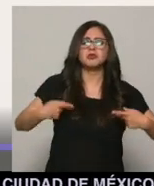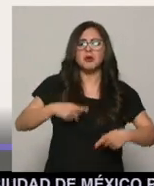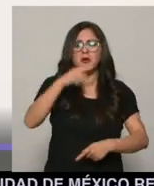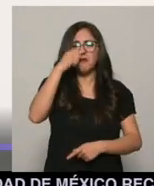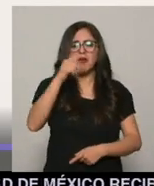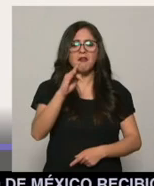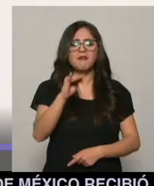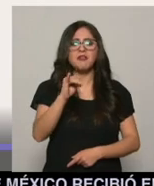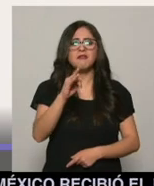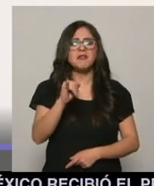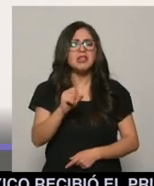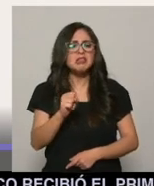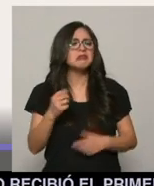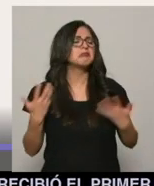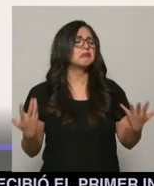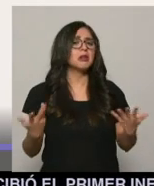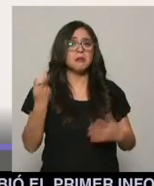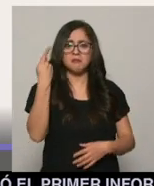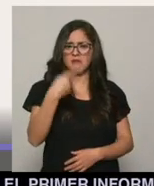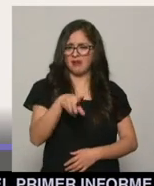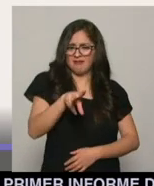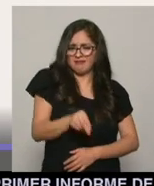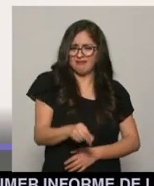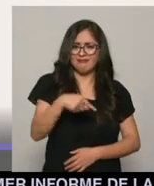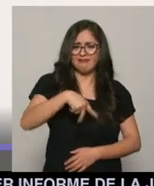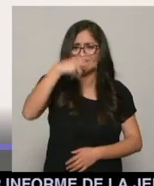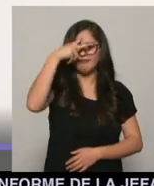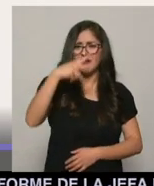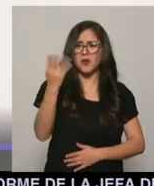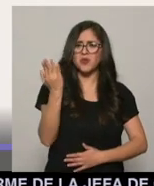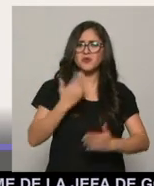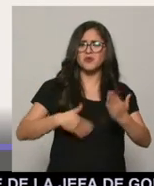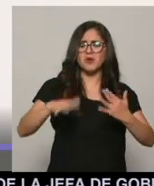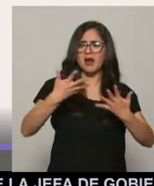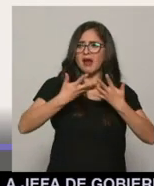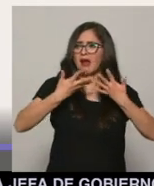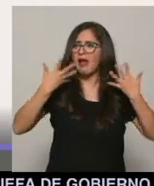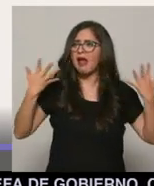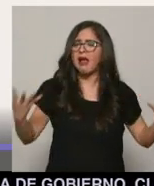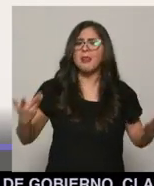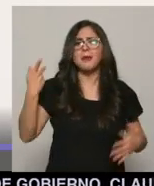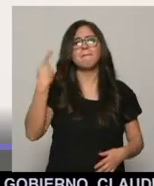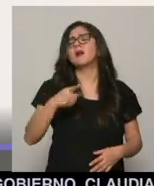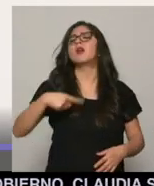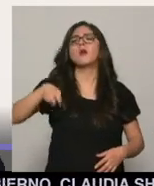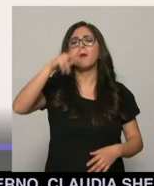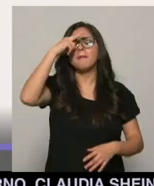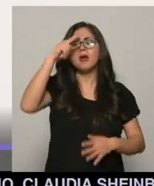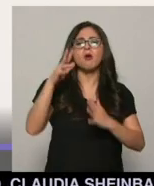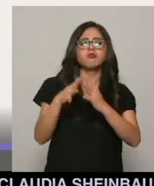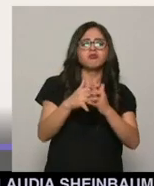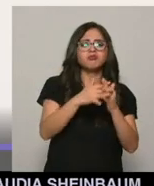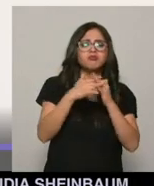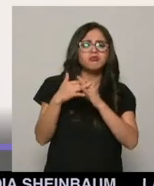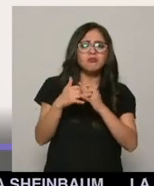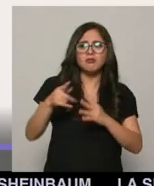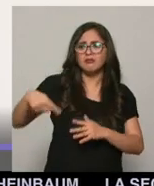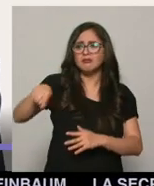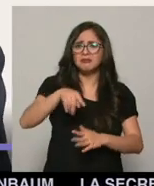una realidad es que no, México es muy grande y no solamente es monótono, México es diverso, plural y nadie está